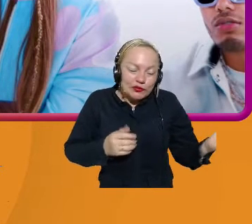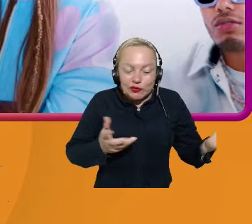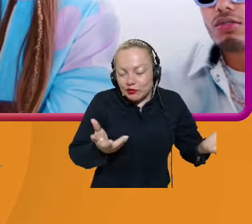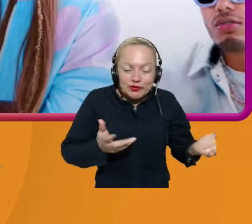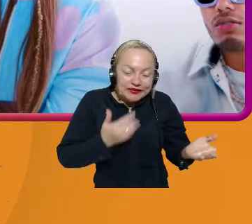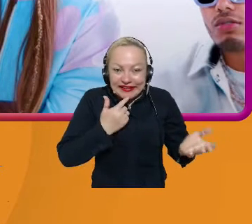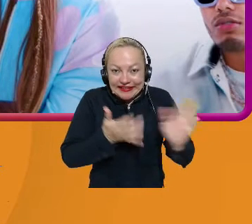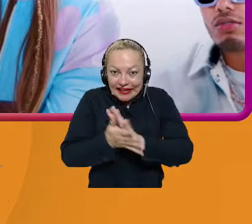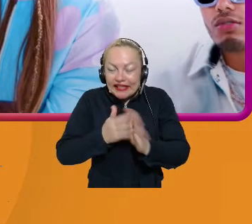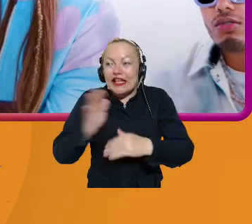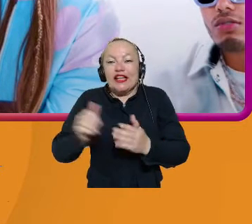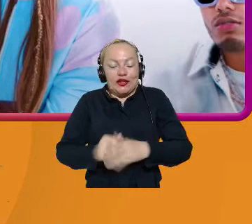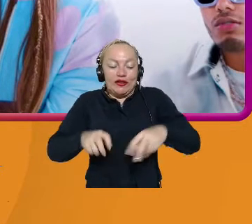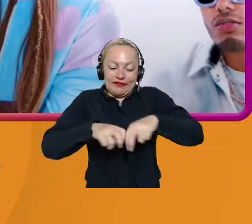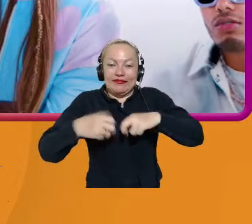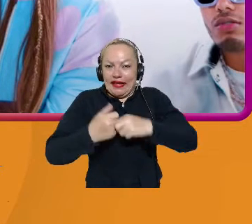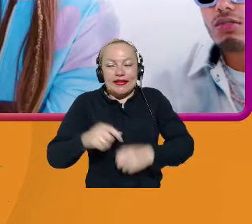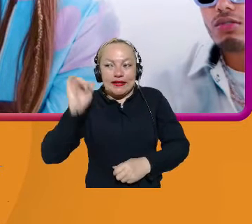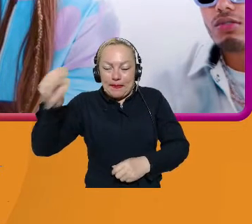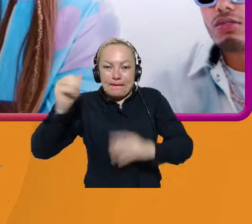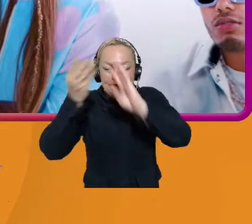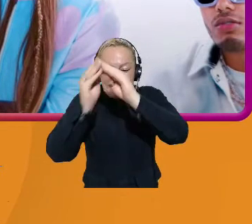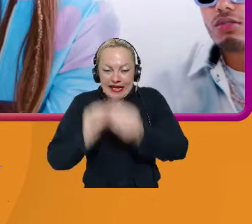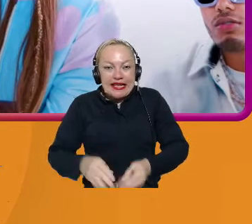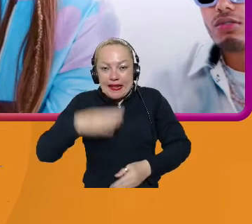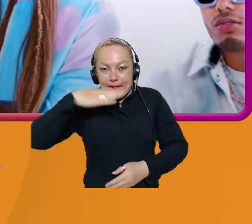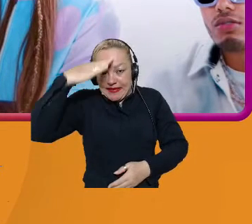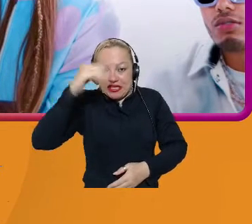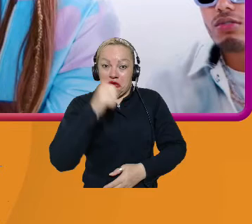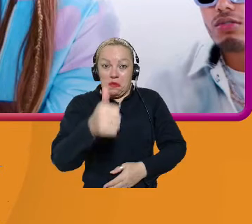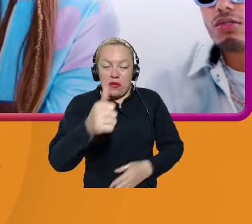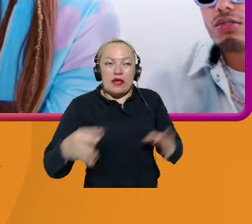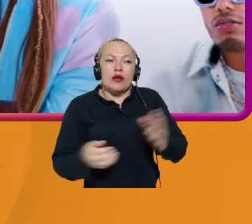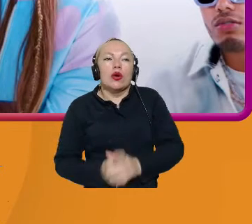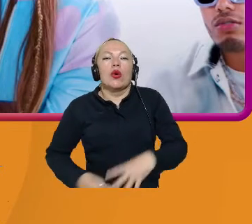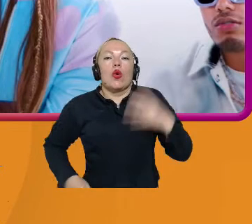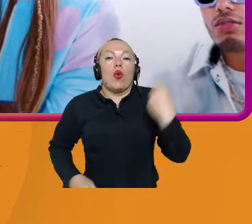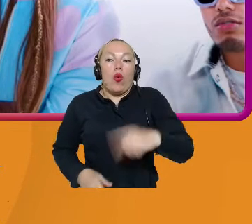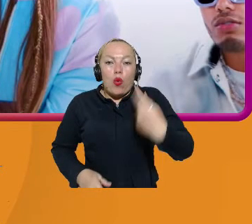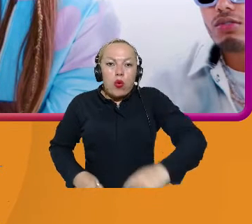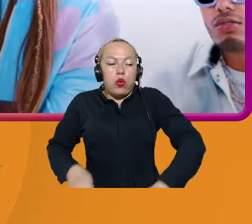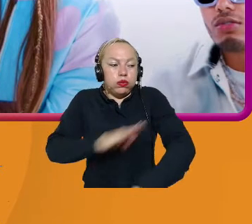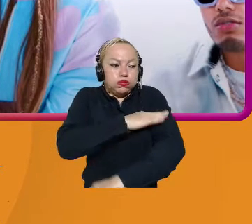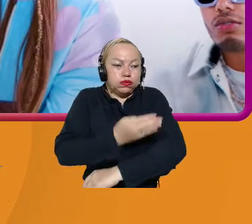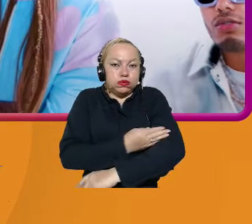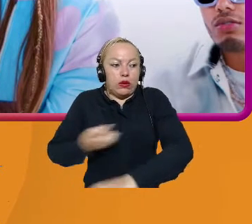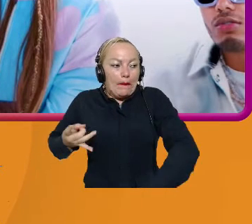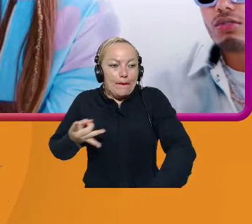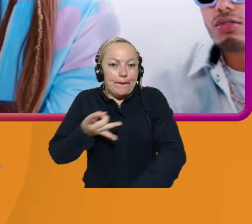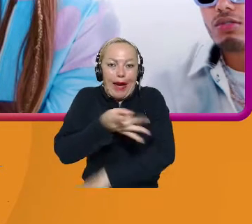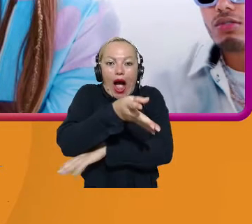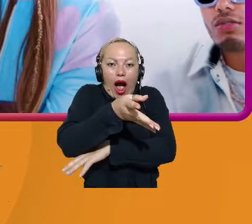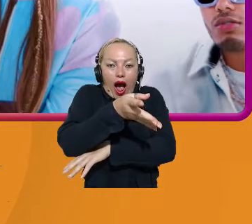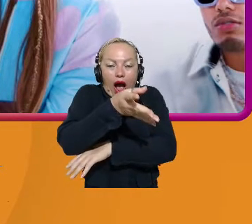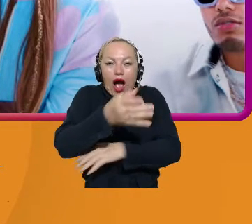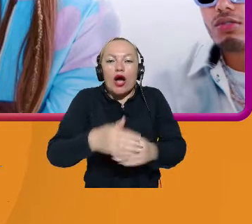reggaetón. Y fue tanta la fuerza que se le alcanzó a quitar poderío a Puerto Rico.